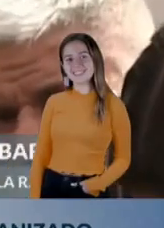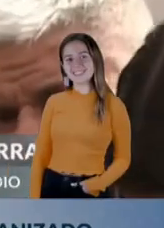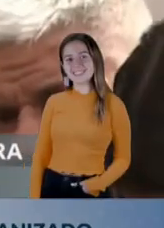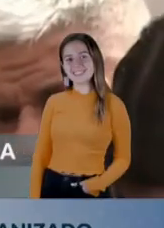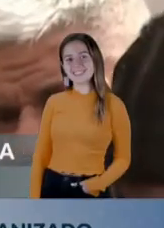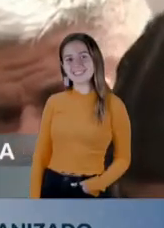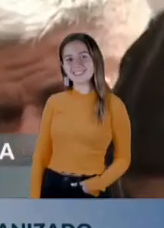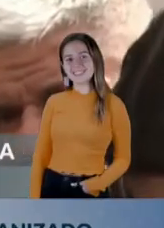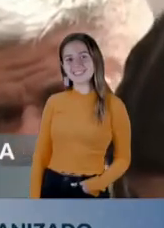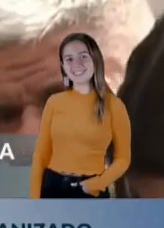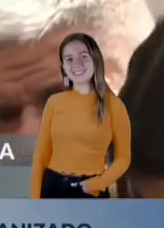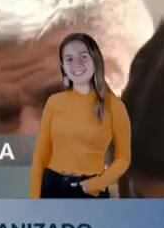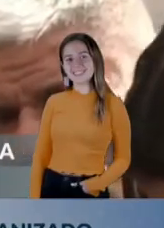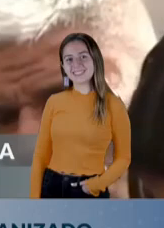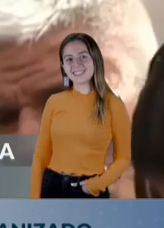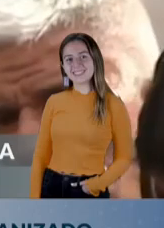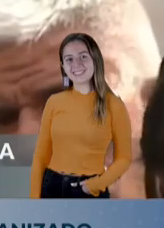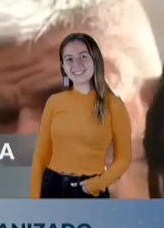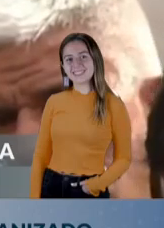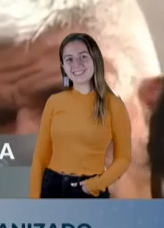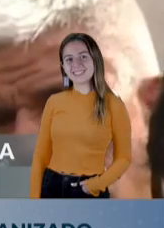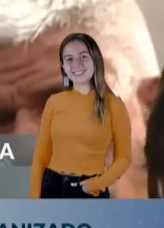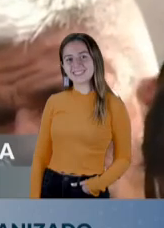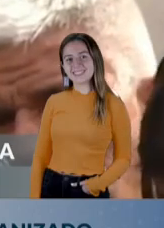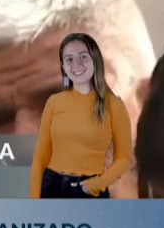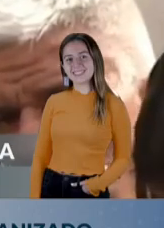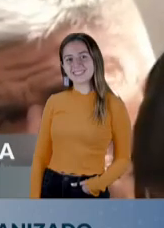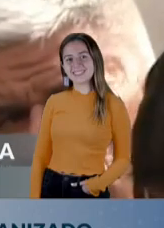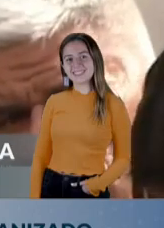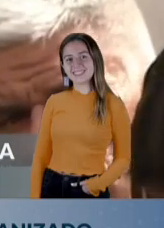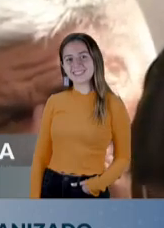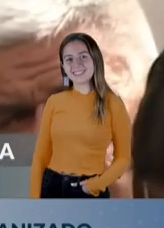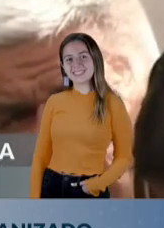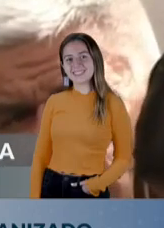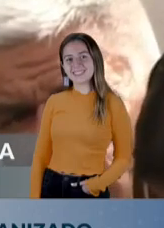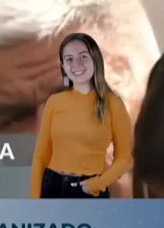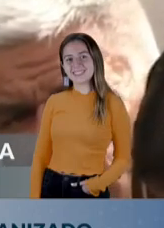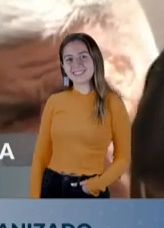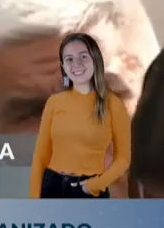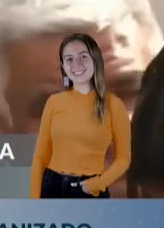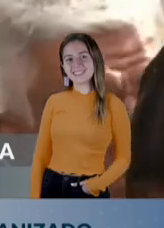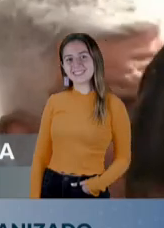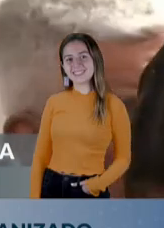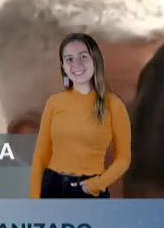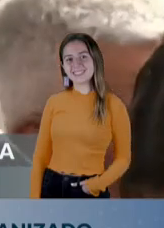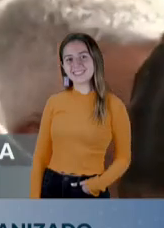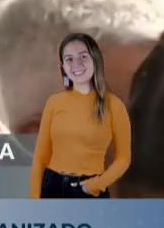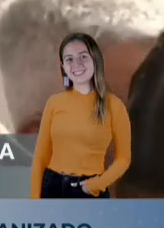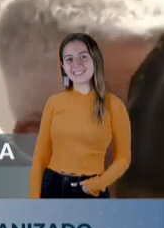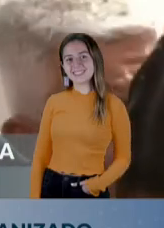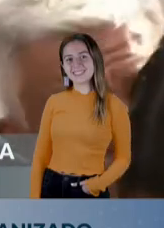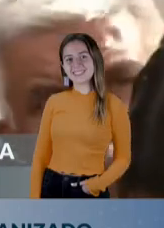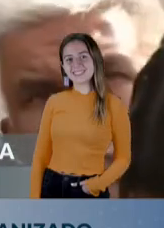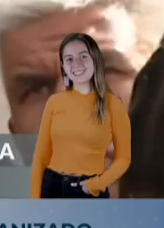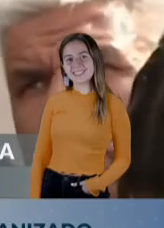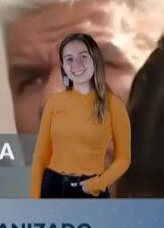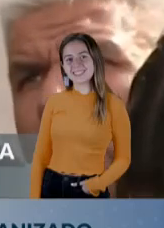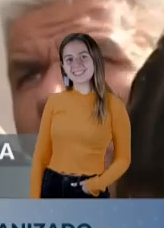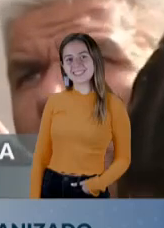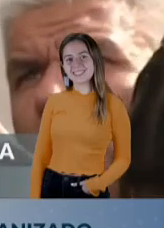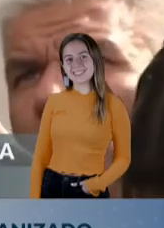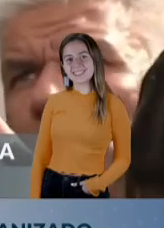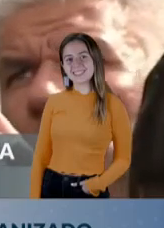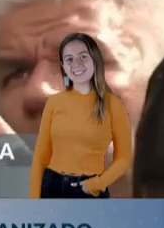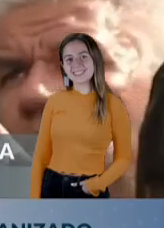propuesta, pero aseguró que las declaraciones del fiscal nacional inquietan, mientras que el diputado socialista Raúl Leiva dijo que en el último tiempo el Estado ha